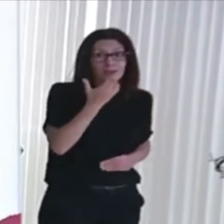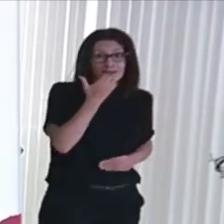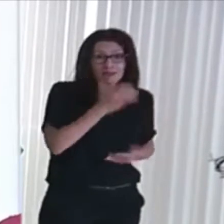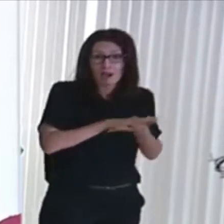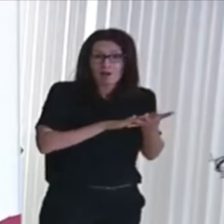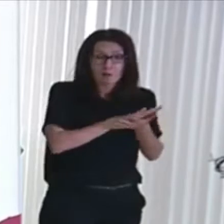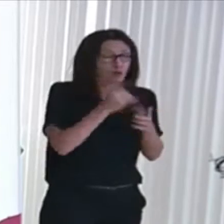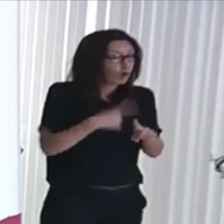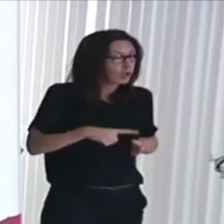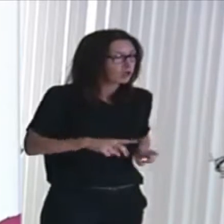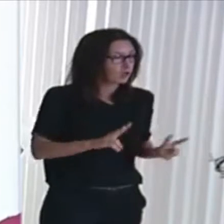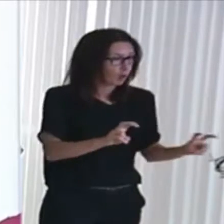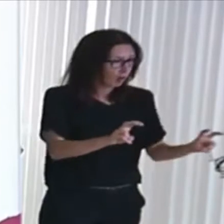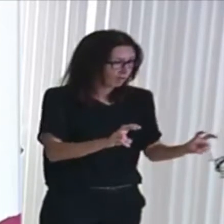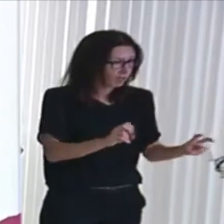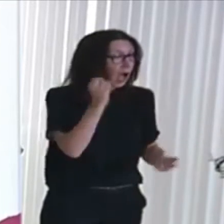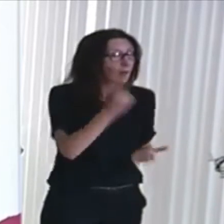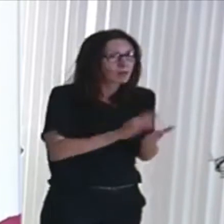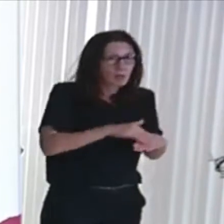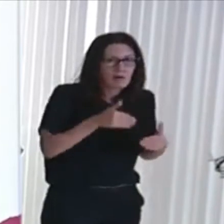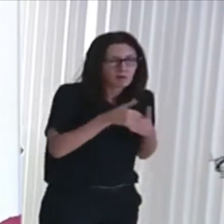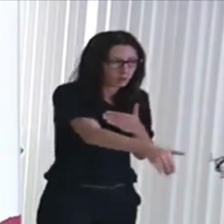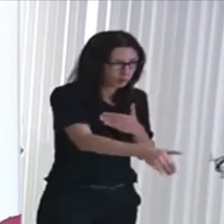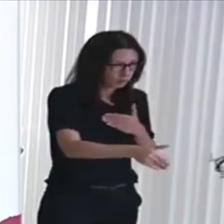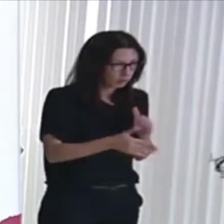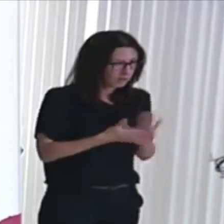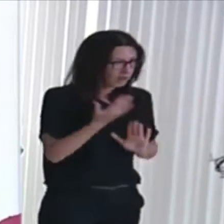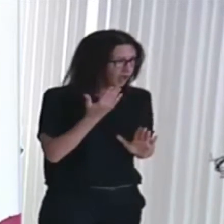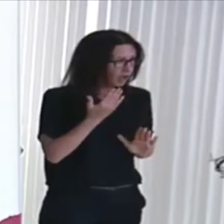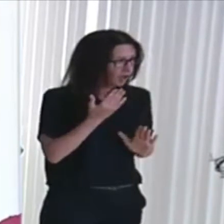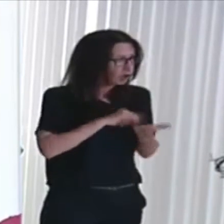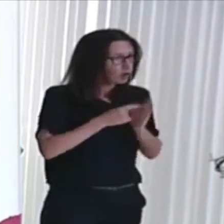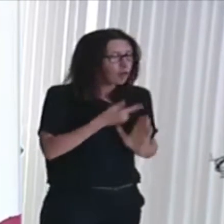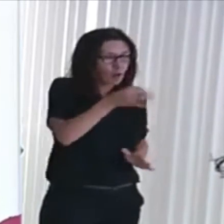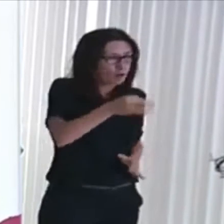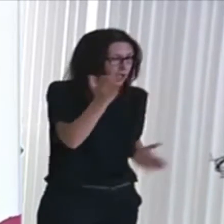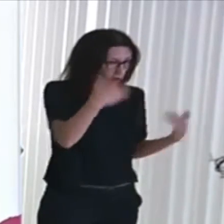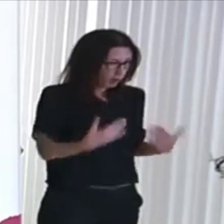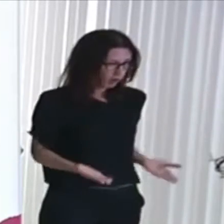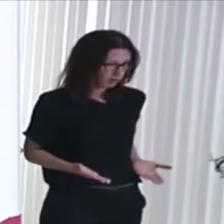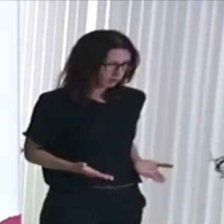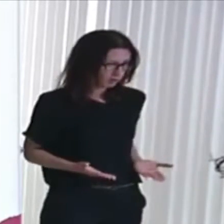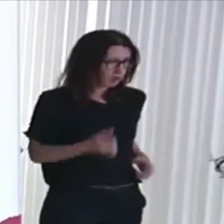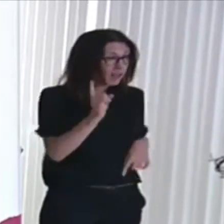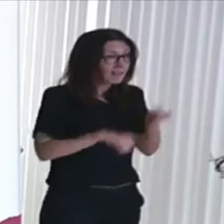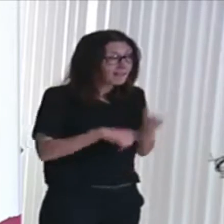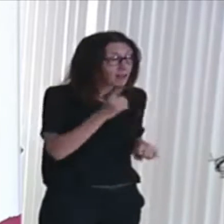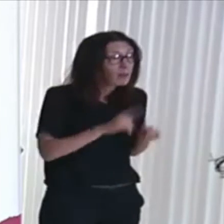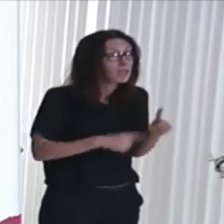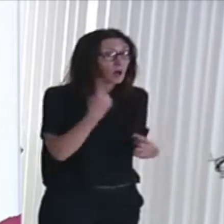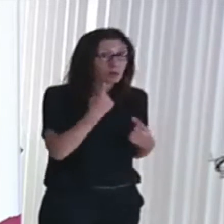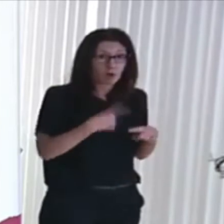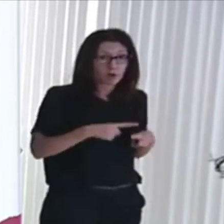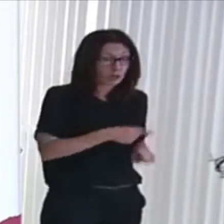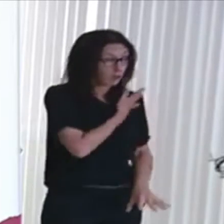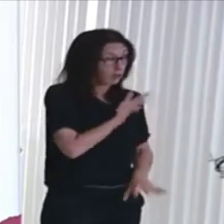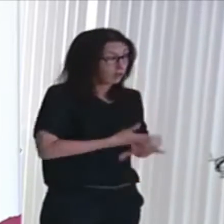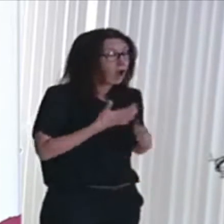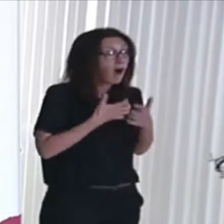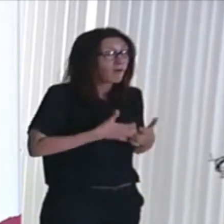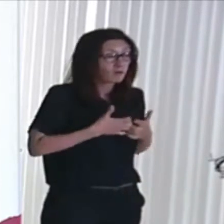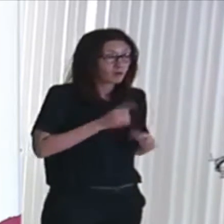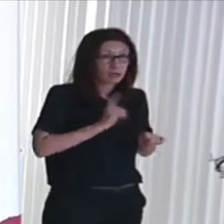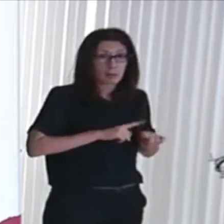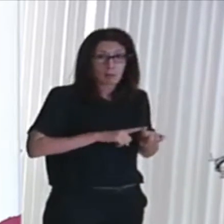innovadoras. Son apuestas de futuro, no hay una receta ya clara de funcionamiento ganadora. Sí, hay cosas que han funcionado durante un